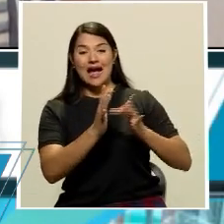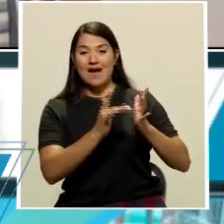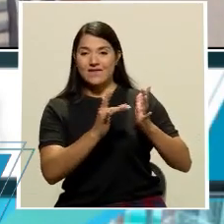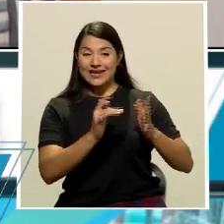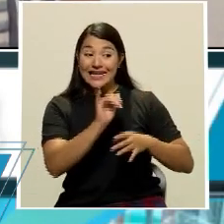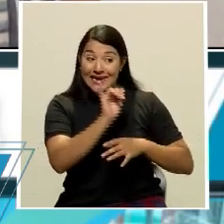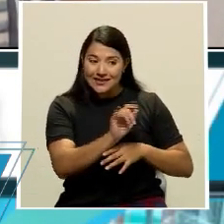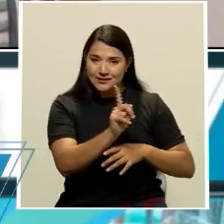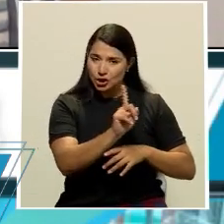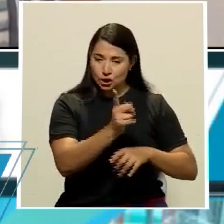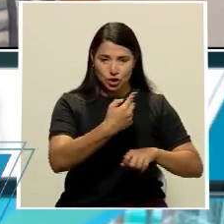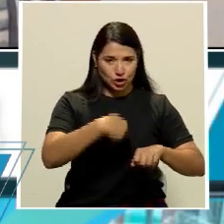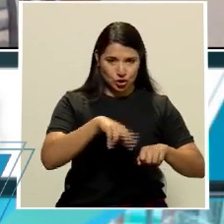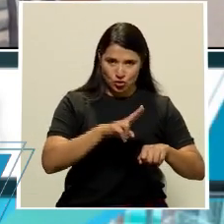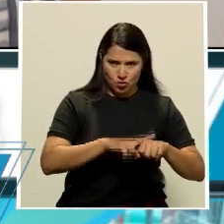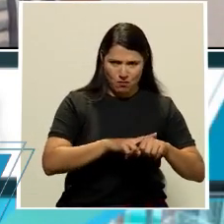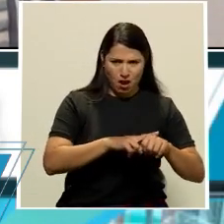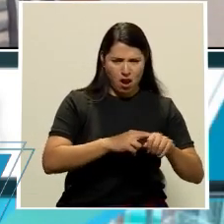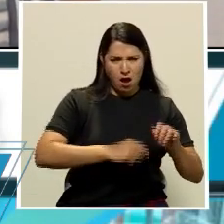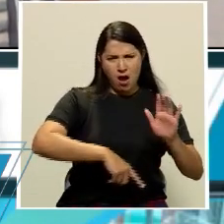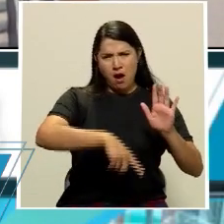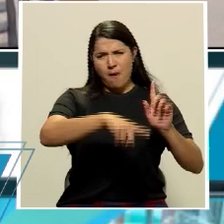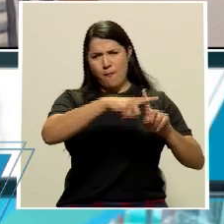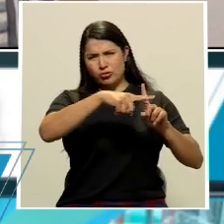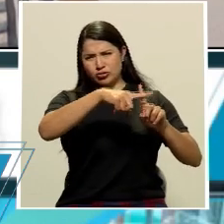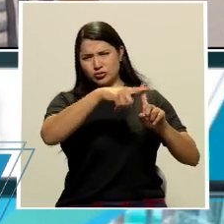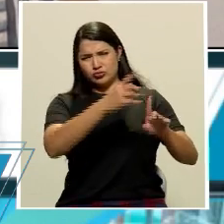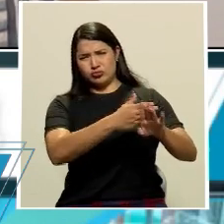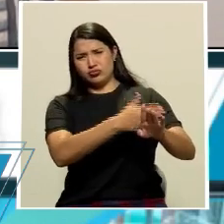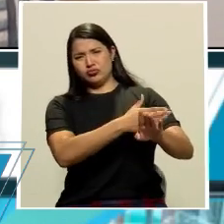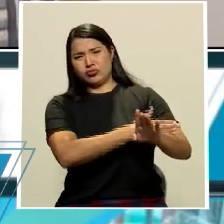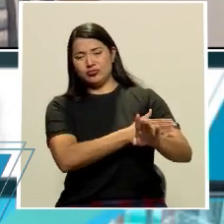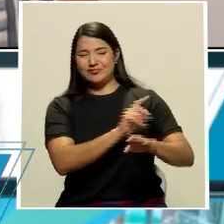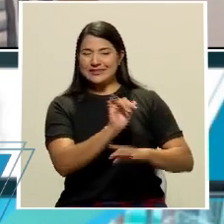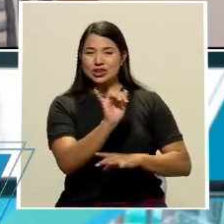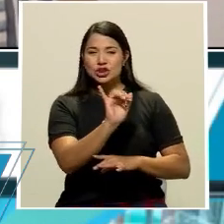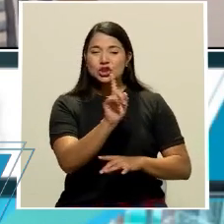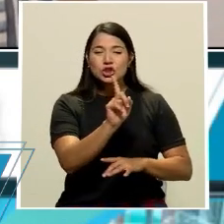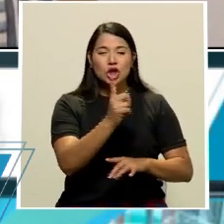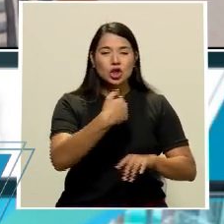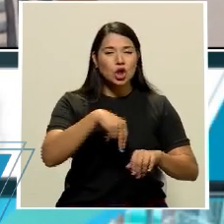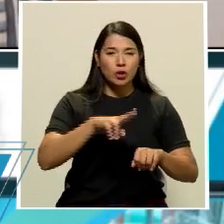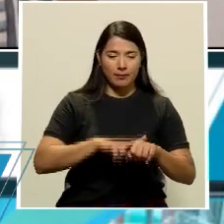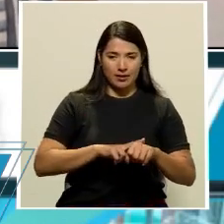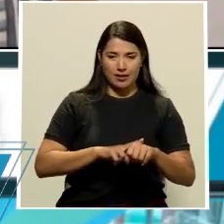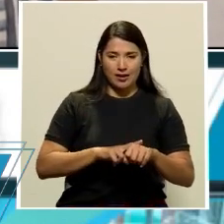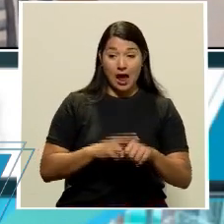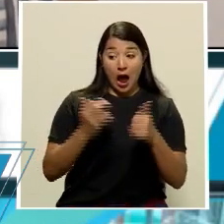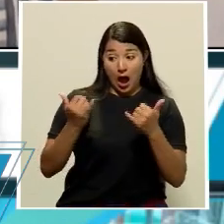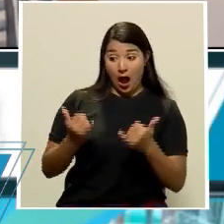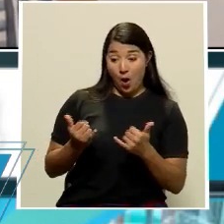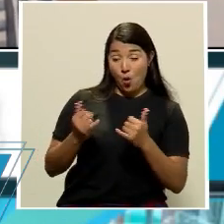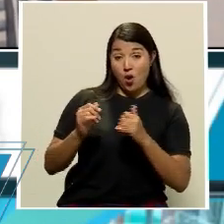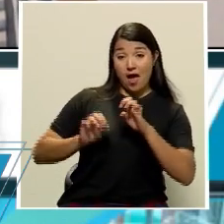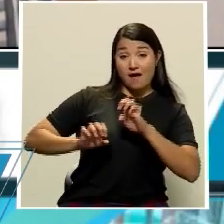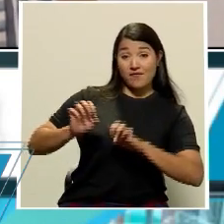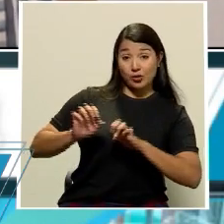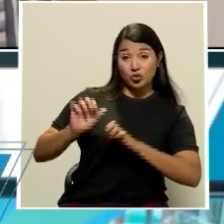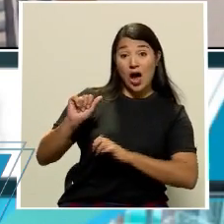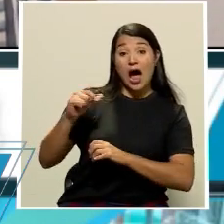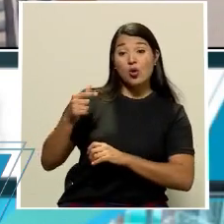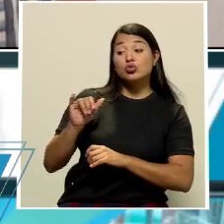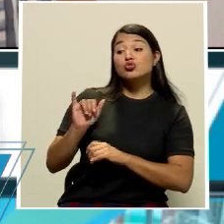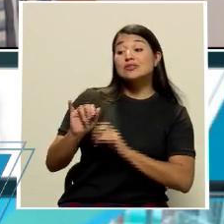abril. Es decir, la gente ante la sorpresa de lo que estaba pasando, que fue algo que